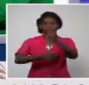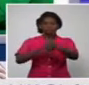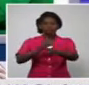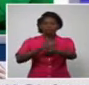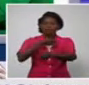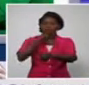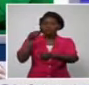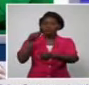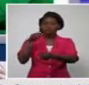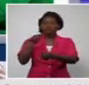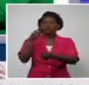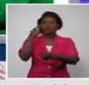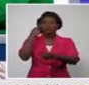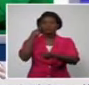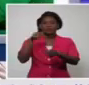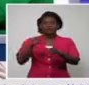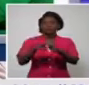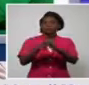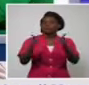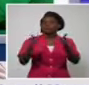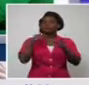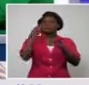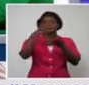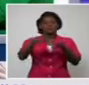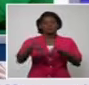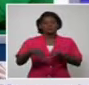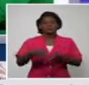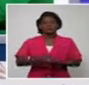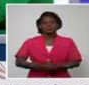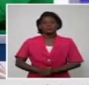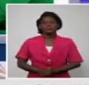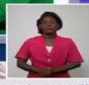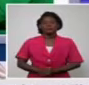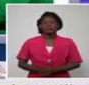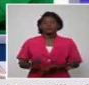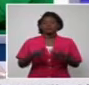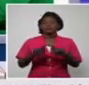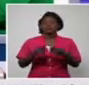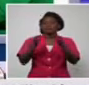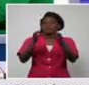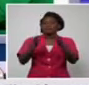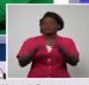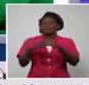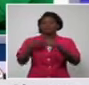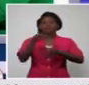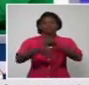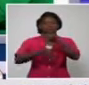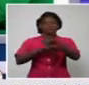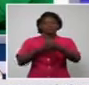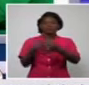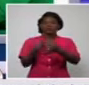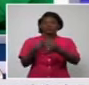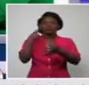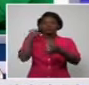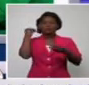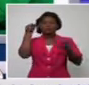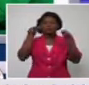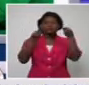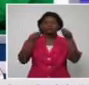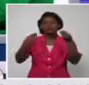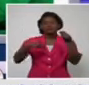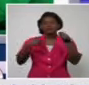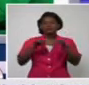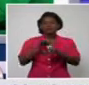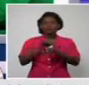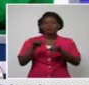incremente en el número de fallecidos, pero realmente sí consideramos que hay algunas cosas que hay que ajustar en